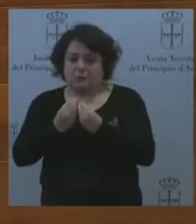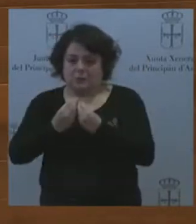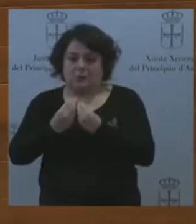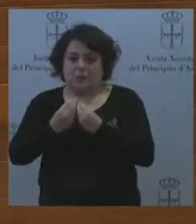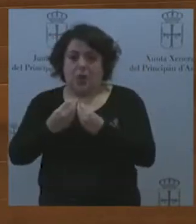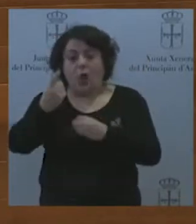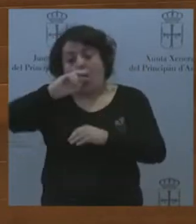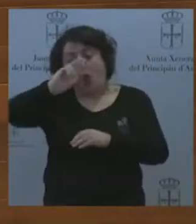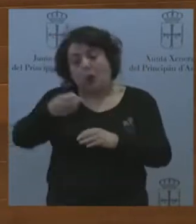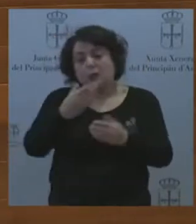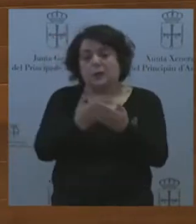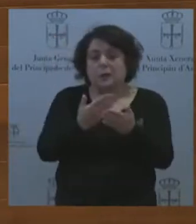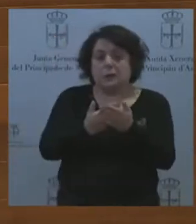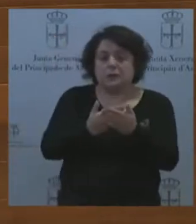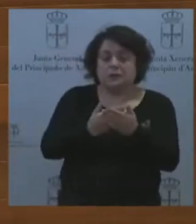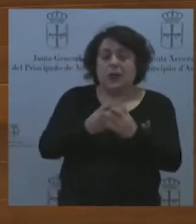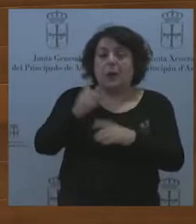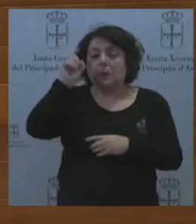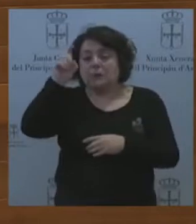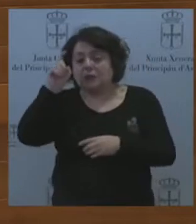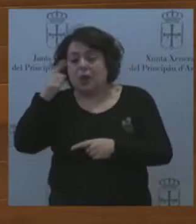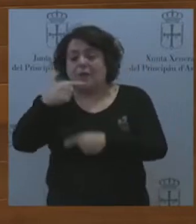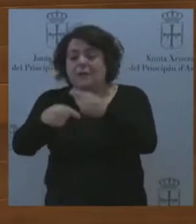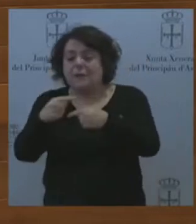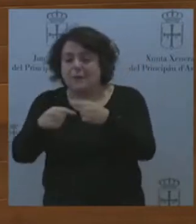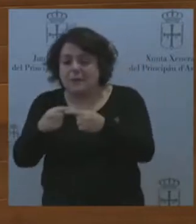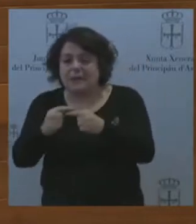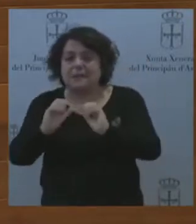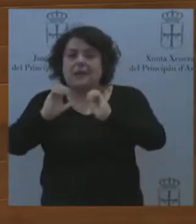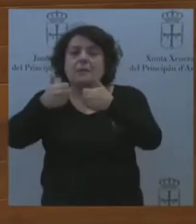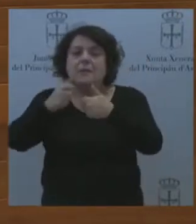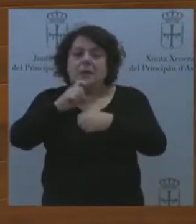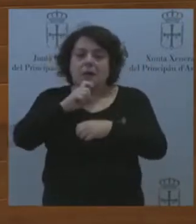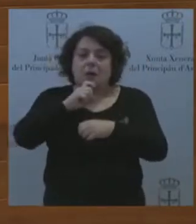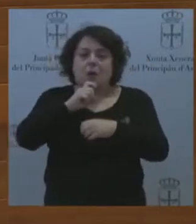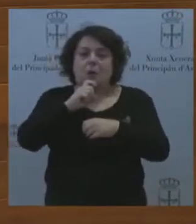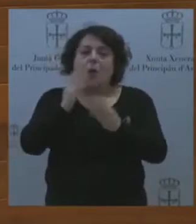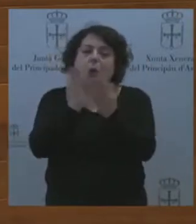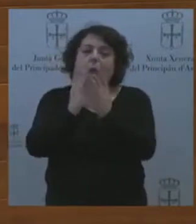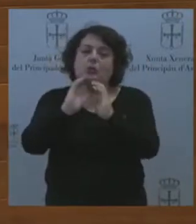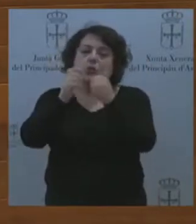familias arrancan el curso con una nueva promesa, la enésima, de la Consejería de